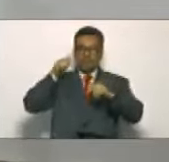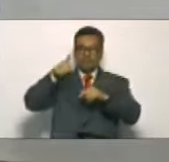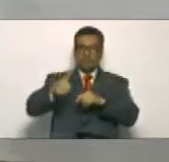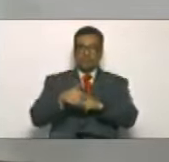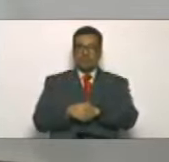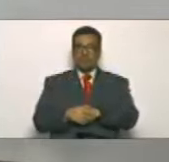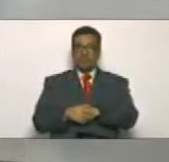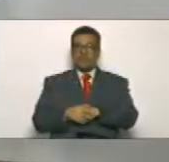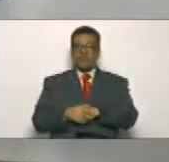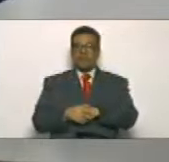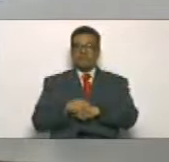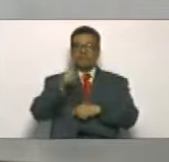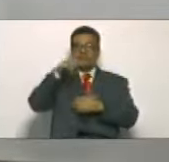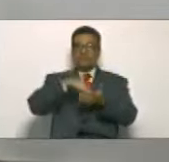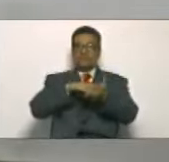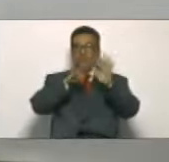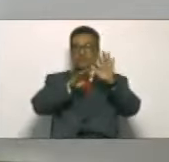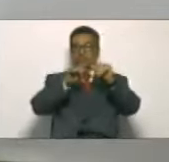Chávez,